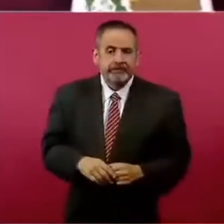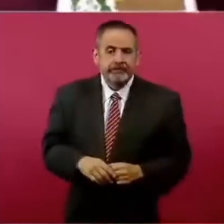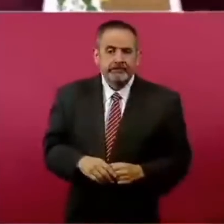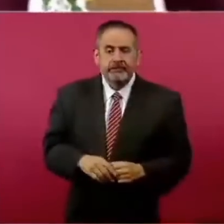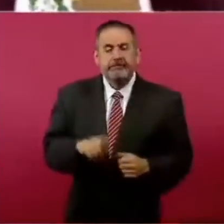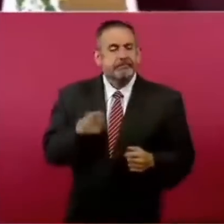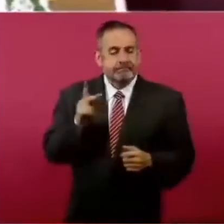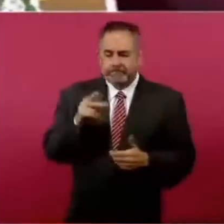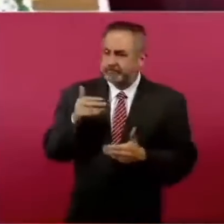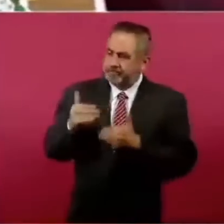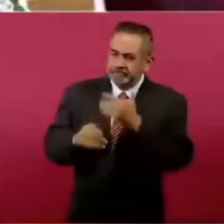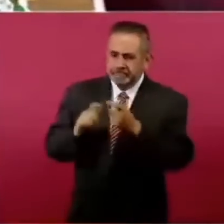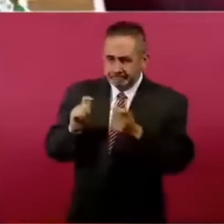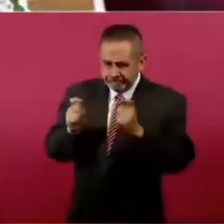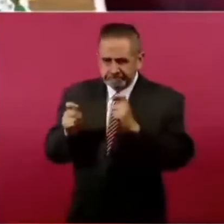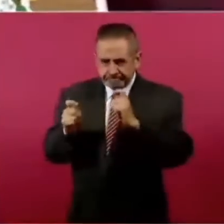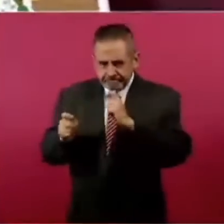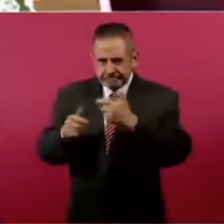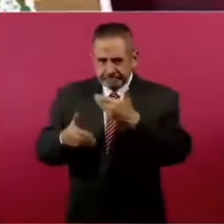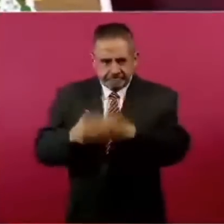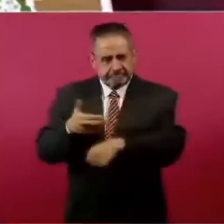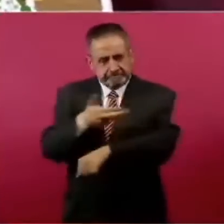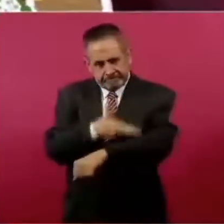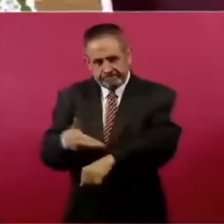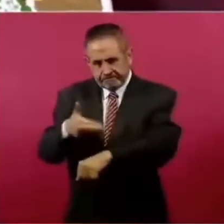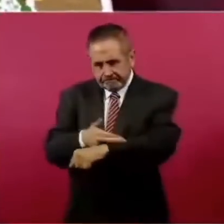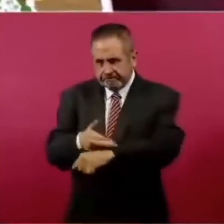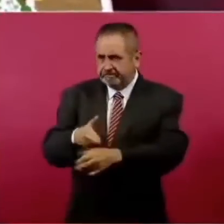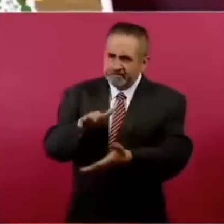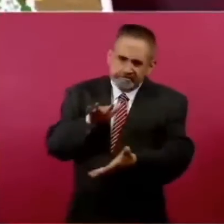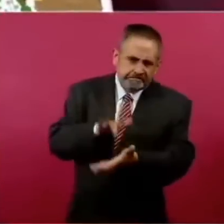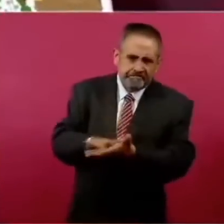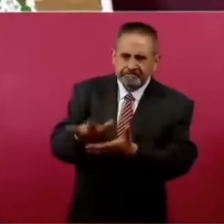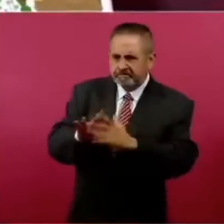el proceso que tenemos que seguir. Hay que apoyar